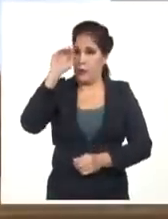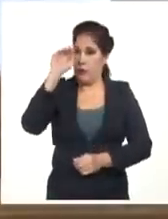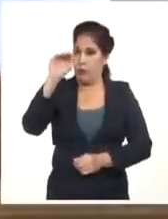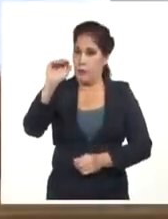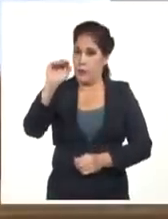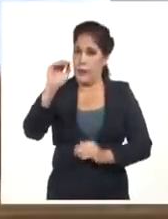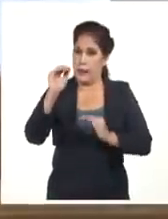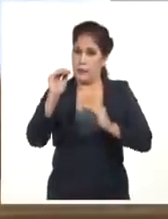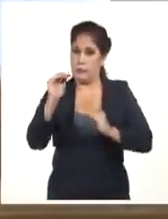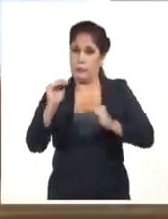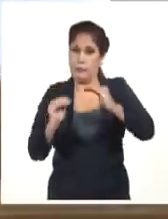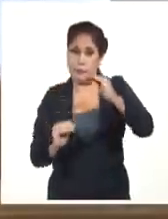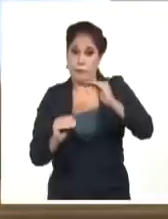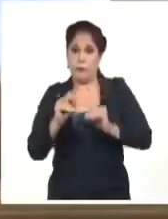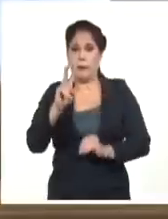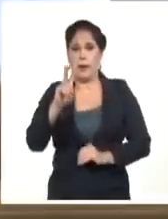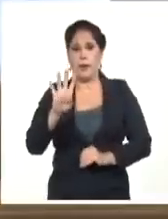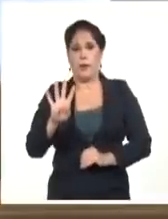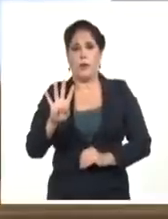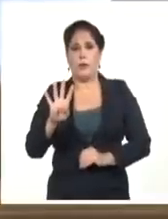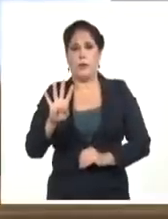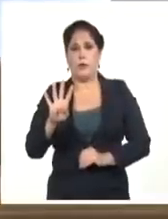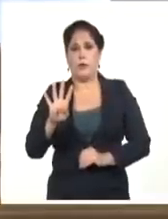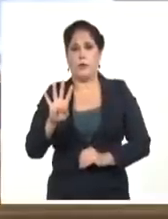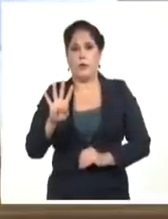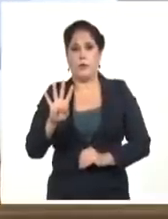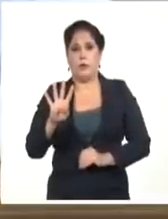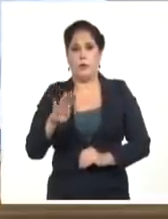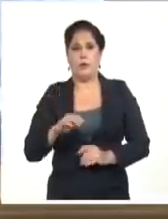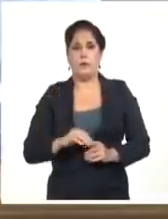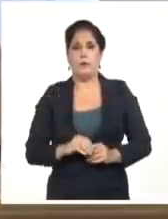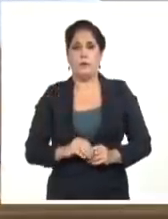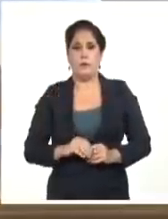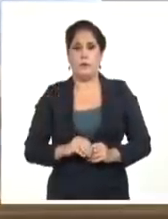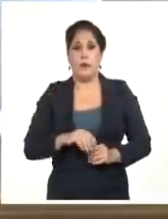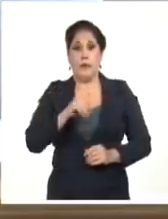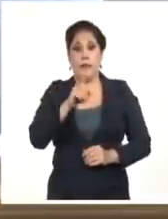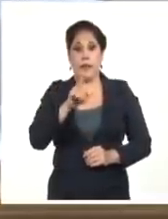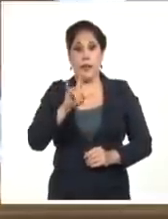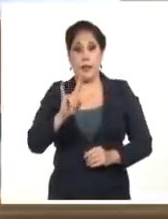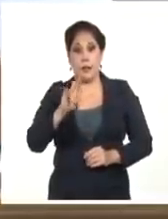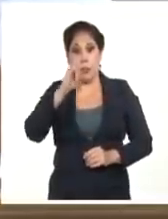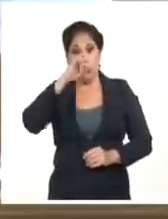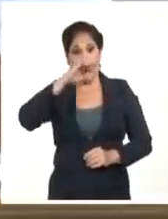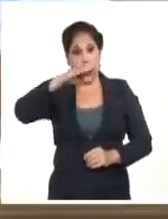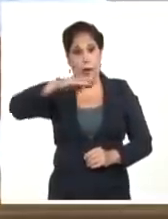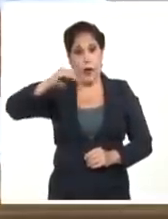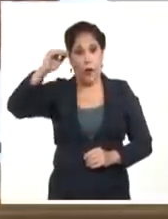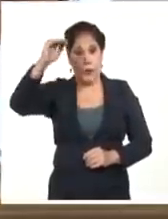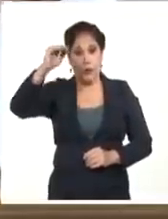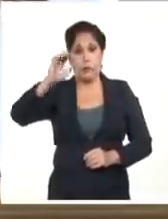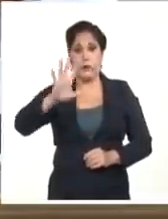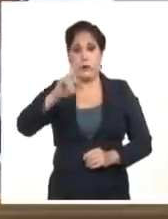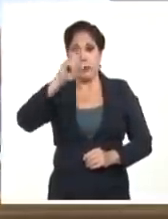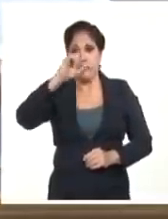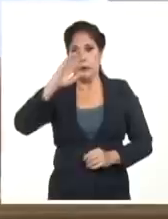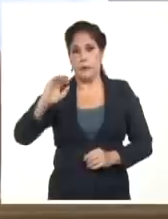descienden a 24, entre ellos 19 adultos y 5